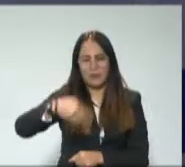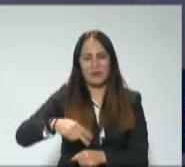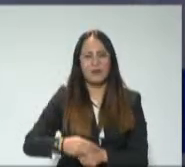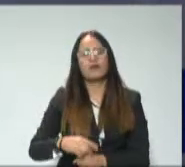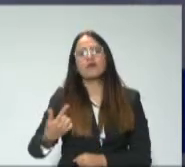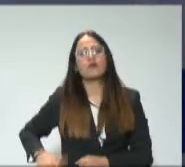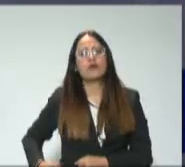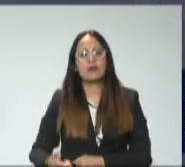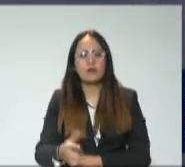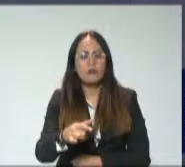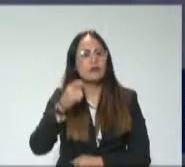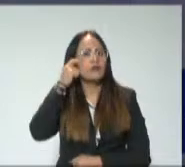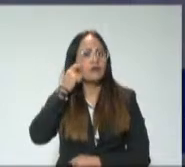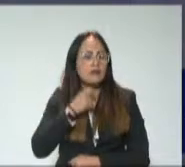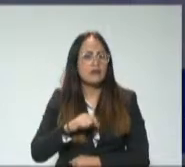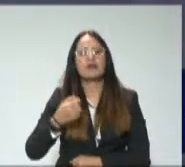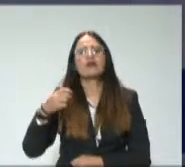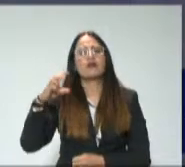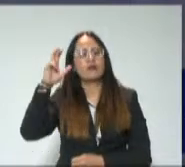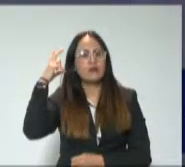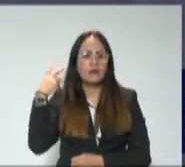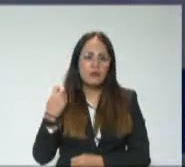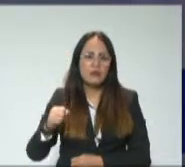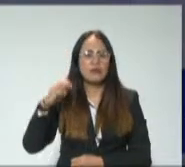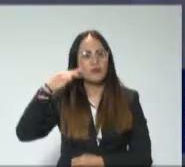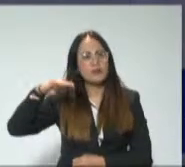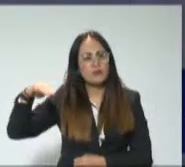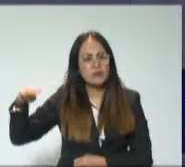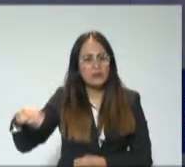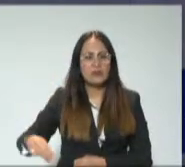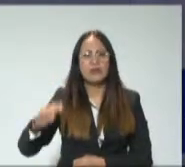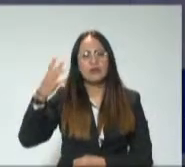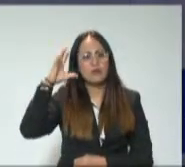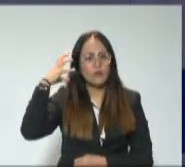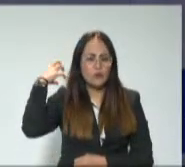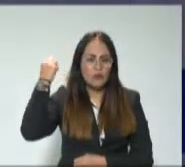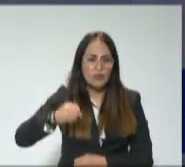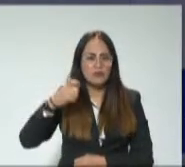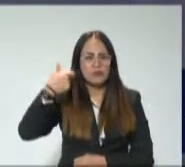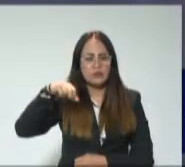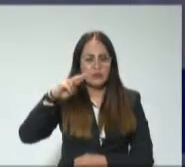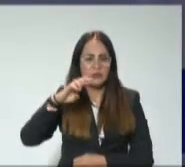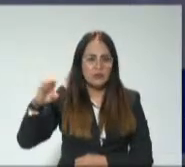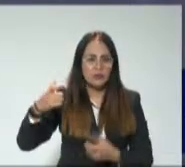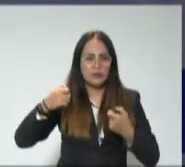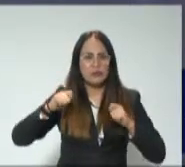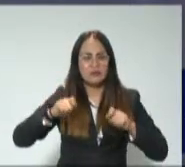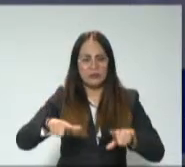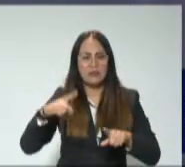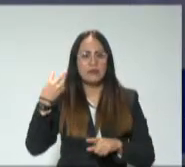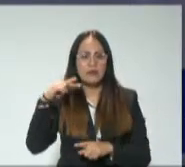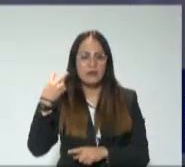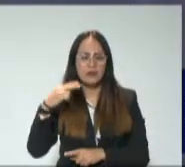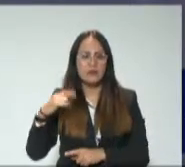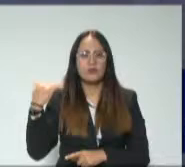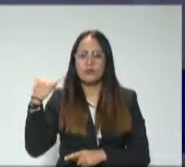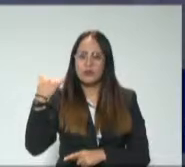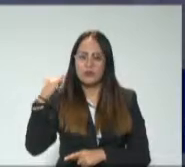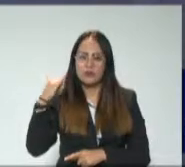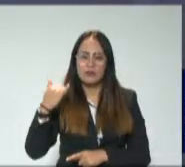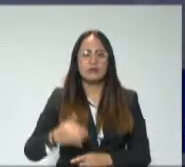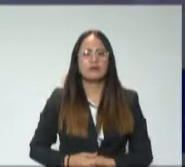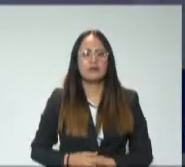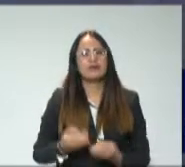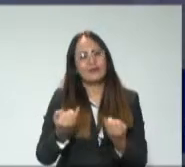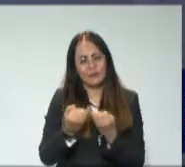Hidalgo Michoacán Morelos Quintana ro San Luis Potosí trascala Veracruz Yucatán Y por